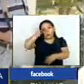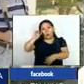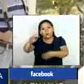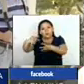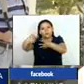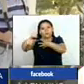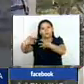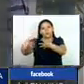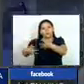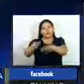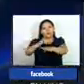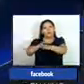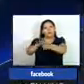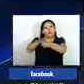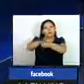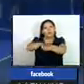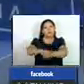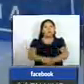contener la pandemia.